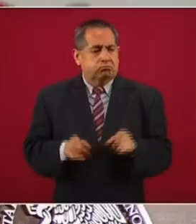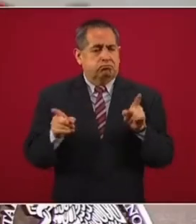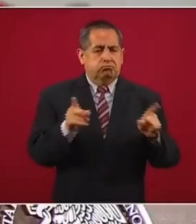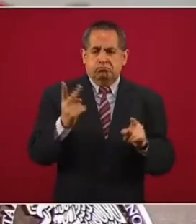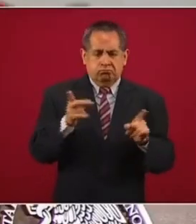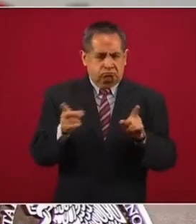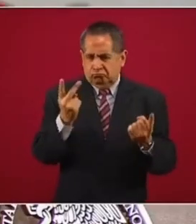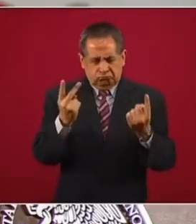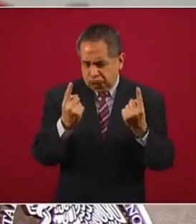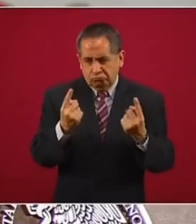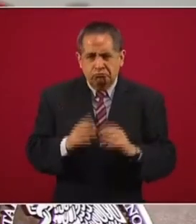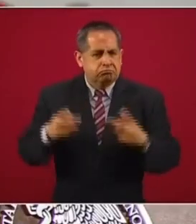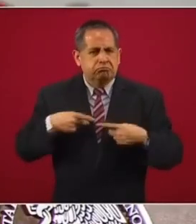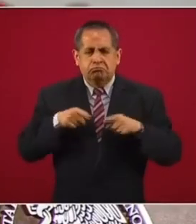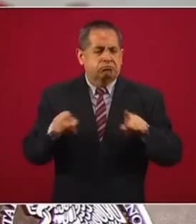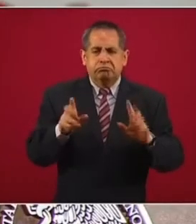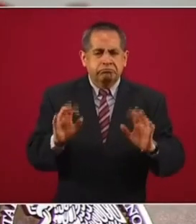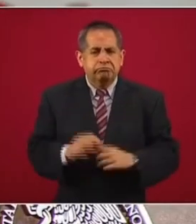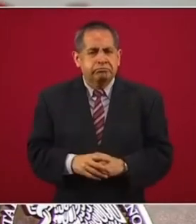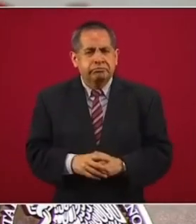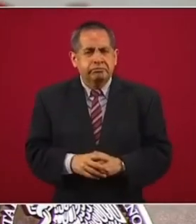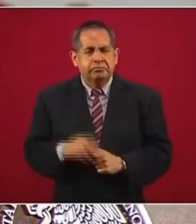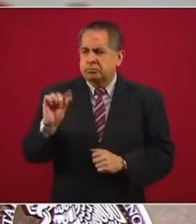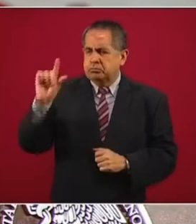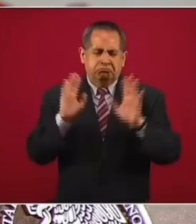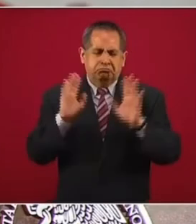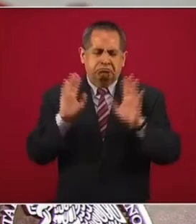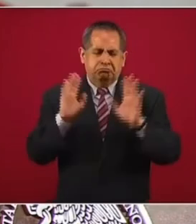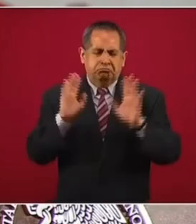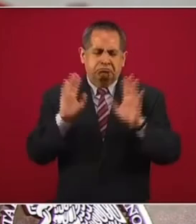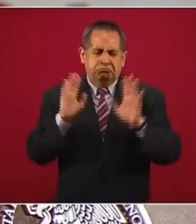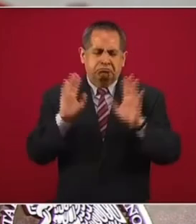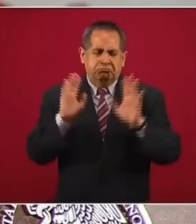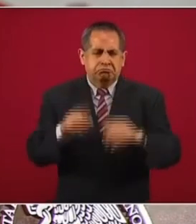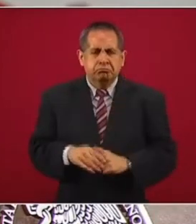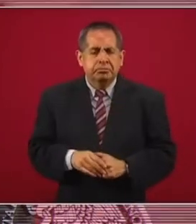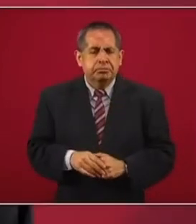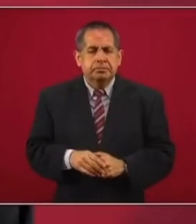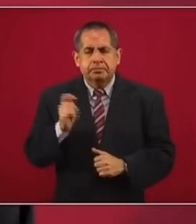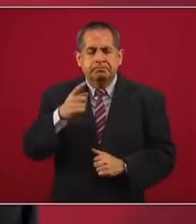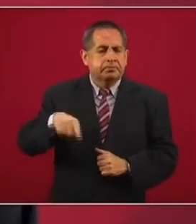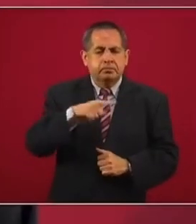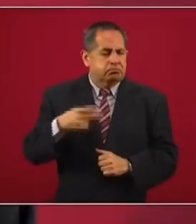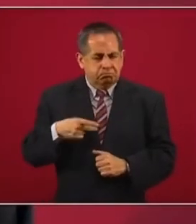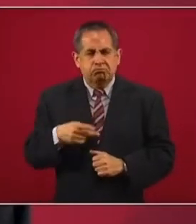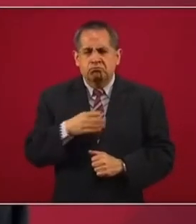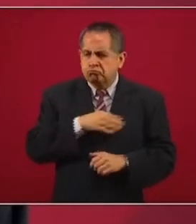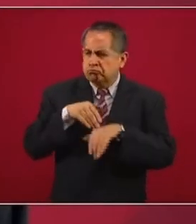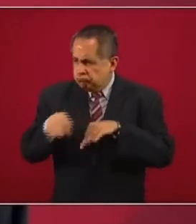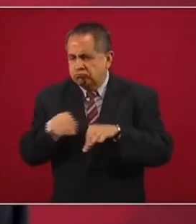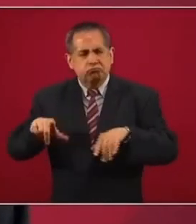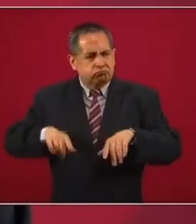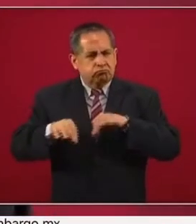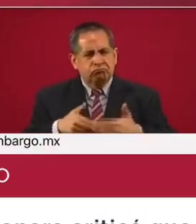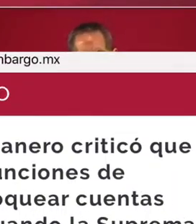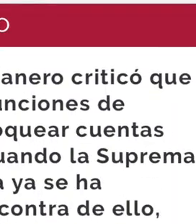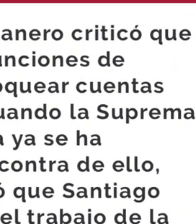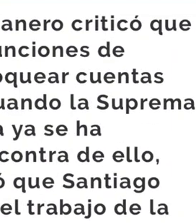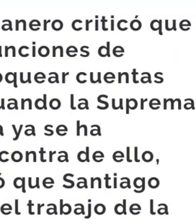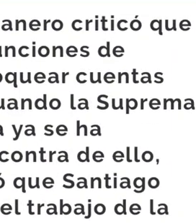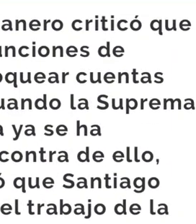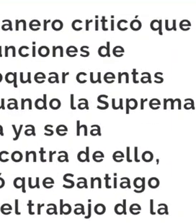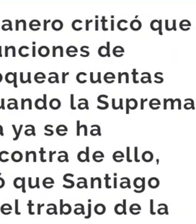son personas profesionales, son buenos servidores públicos. Santiago